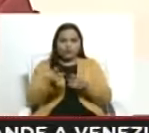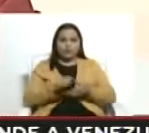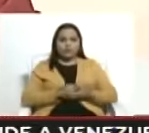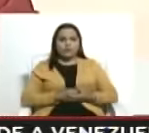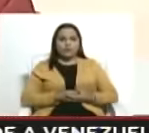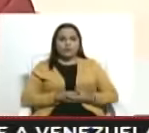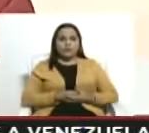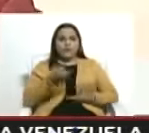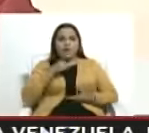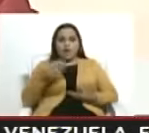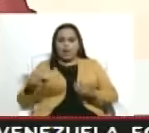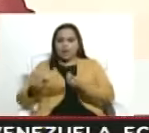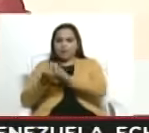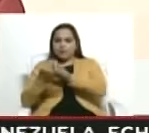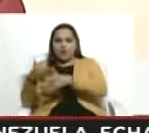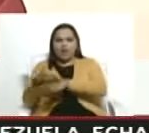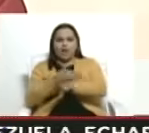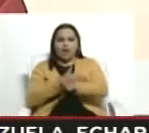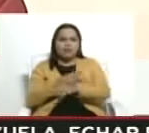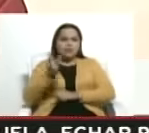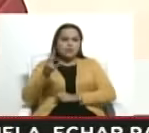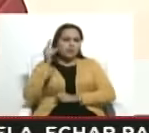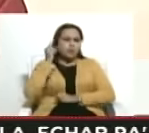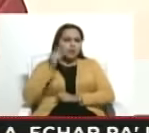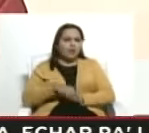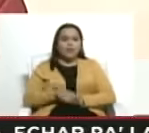donde él está al lado de estas dos señoras, ahí asomado.